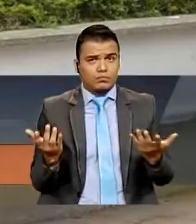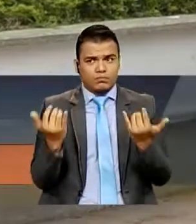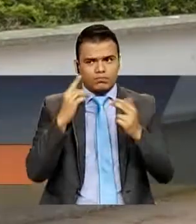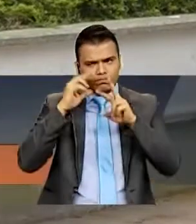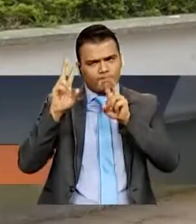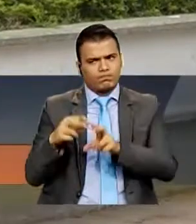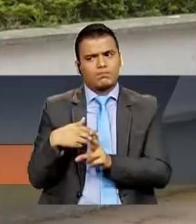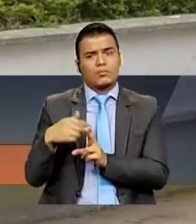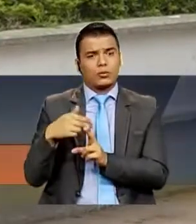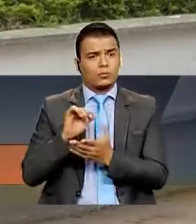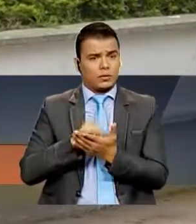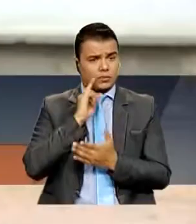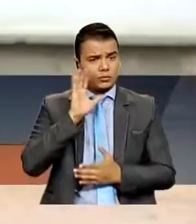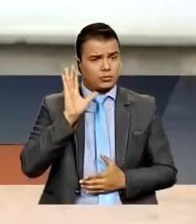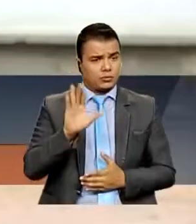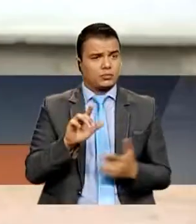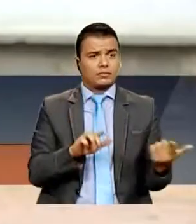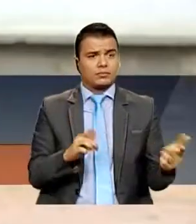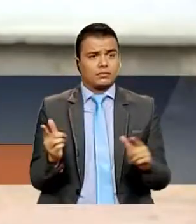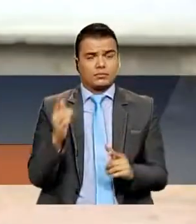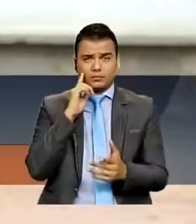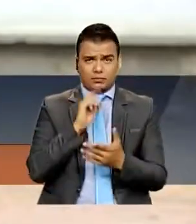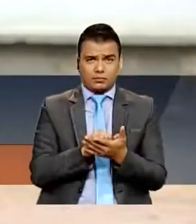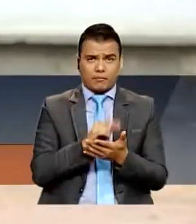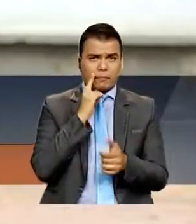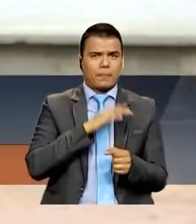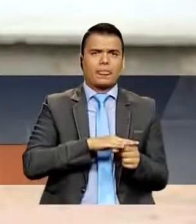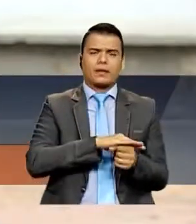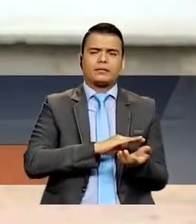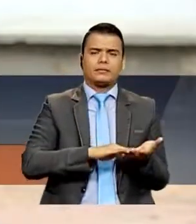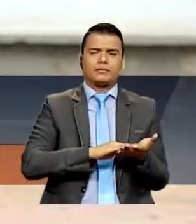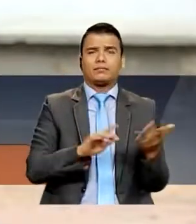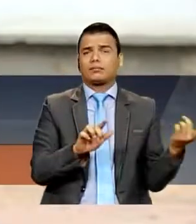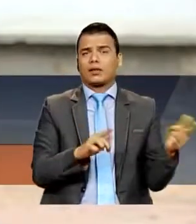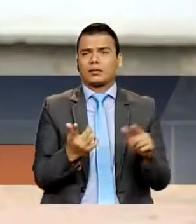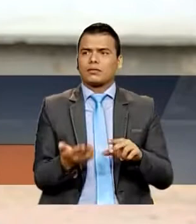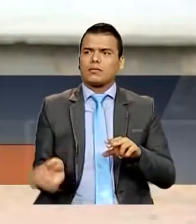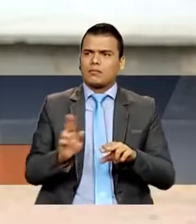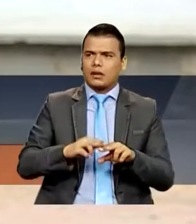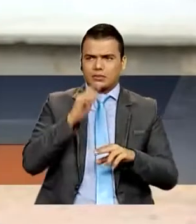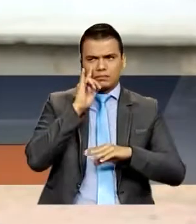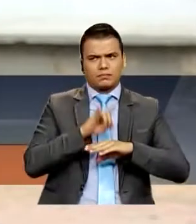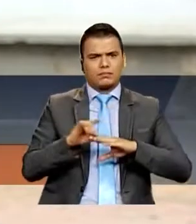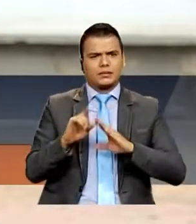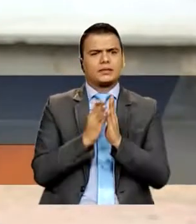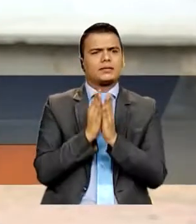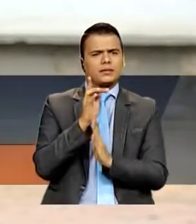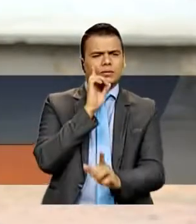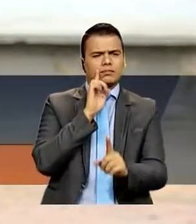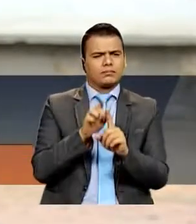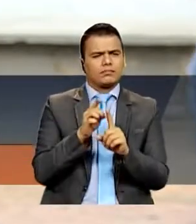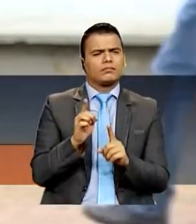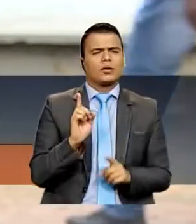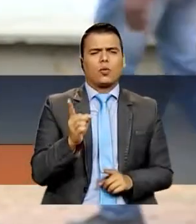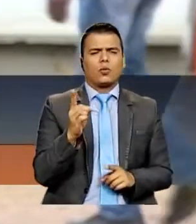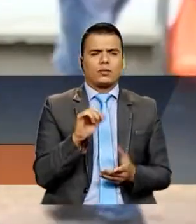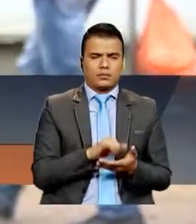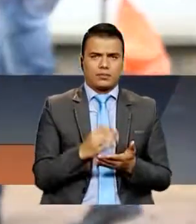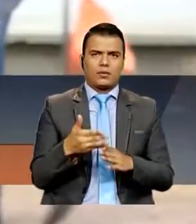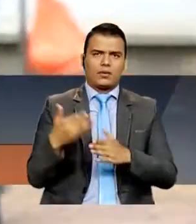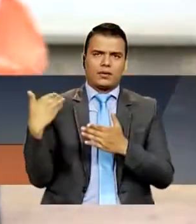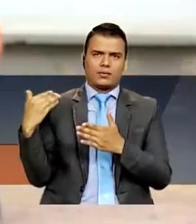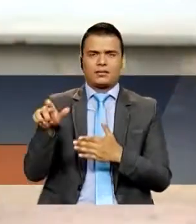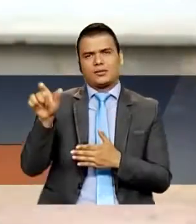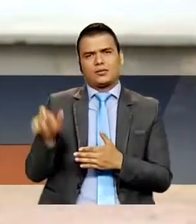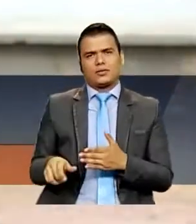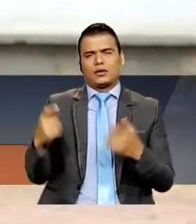las próximas horas. Mientras que este hecho se esclarece, se han redoblado las medidas de seguridad precisamente por el hecho en el que